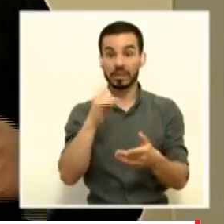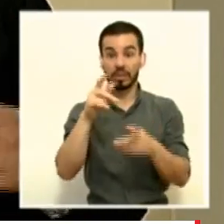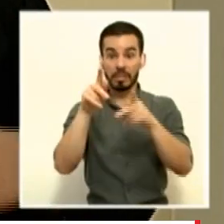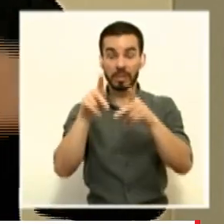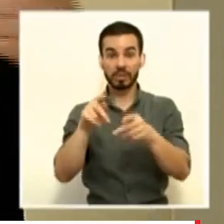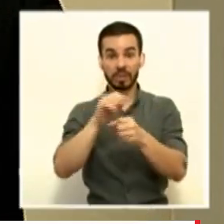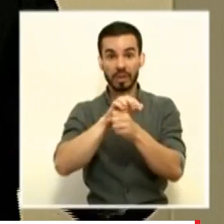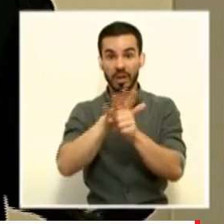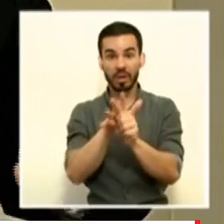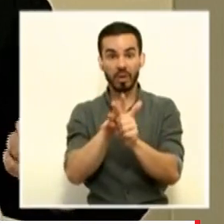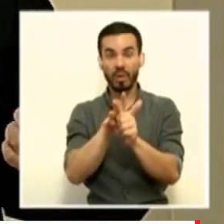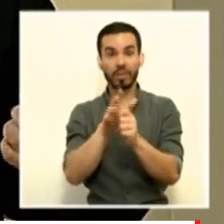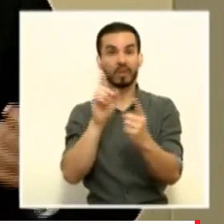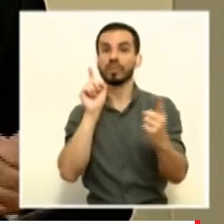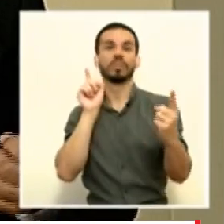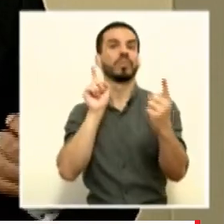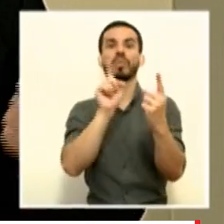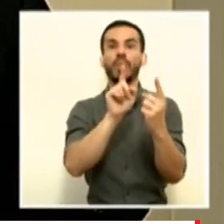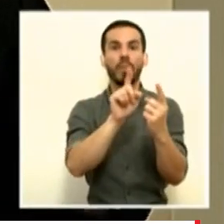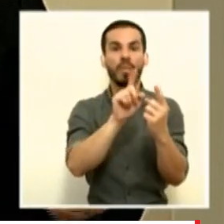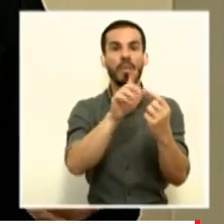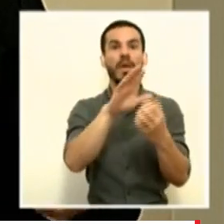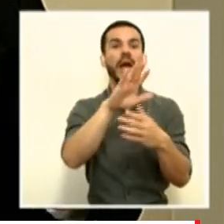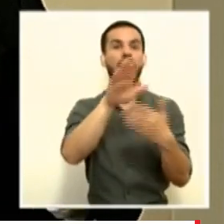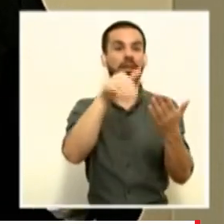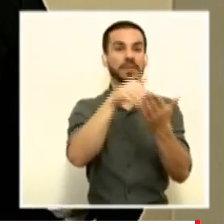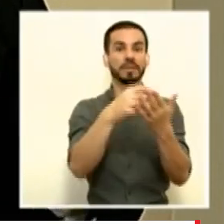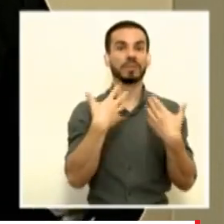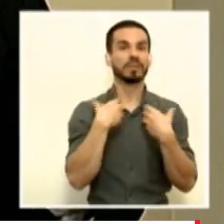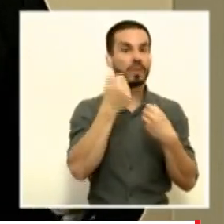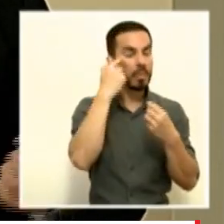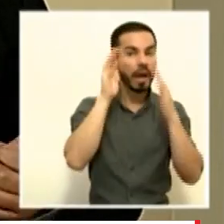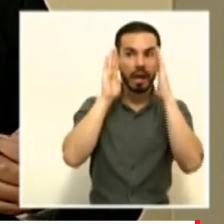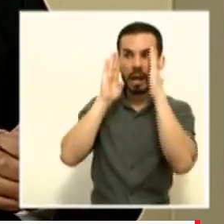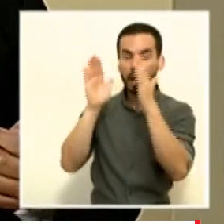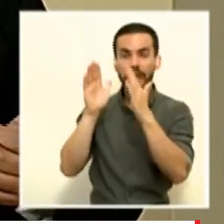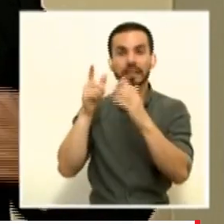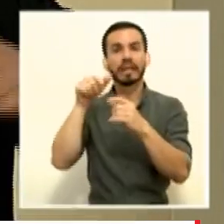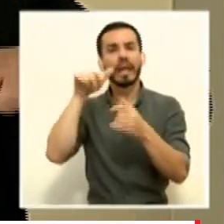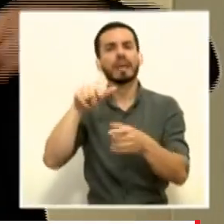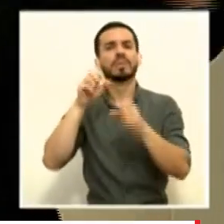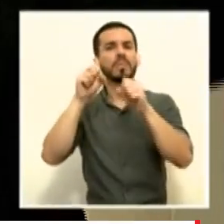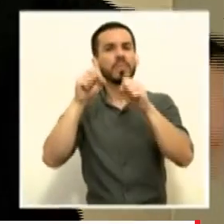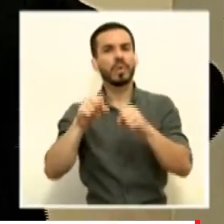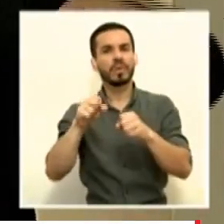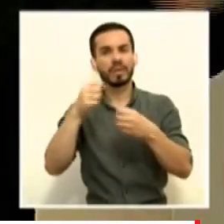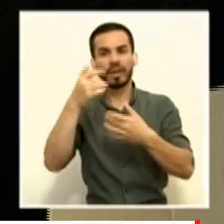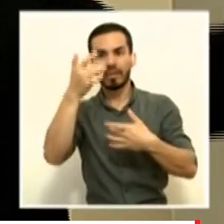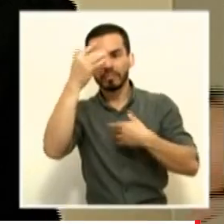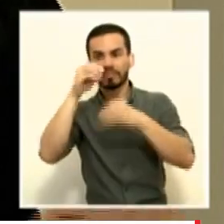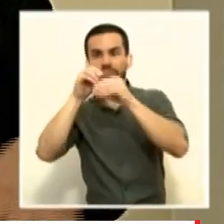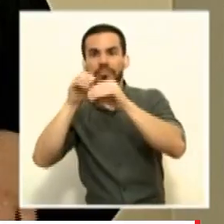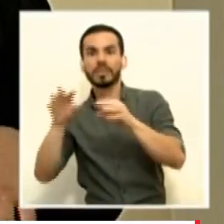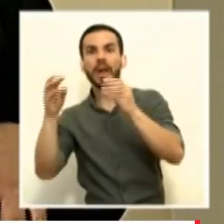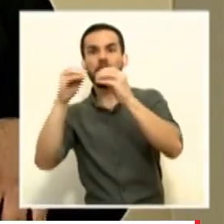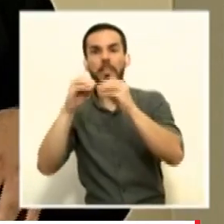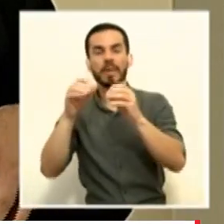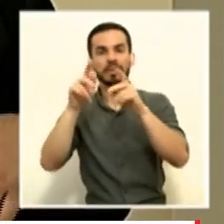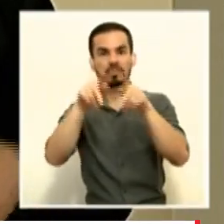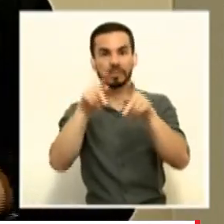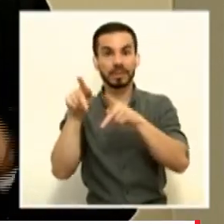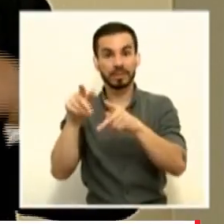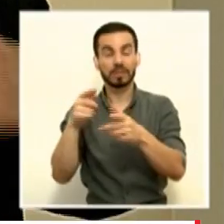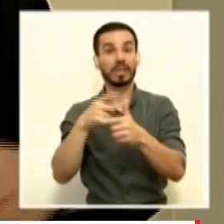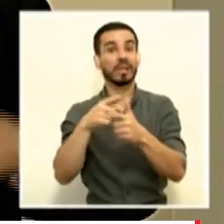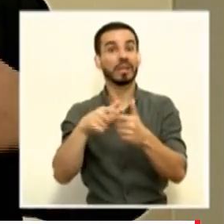COVID, no se acerca a los servicios de salud a recibir atención, podría enfermar a más personas,